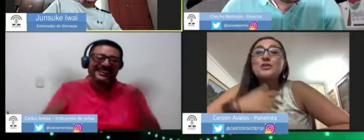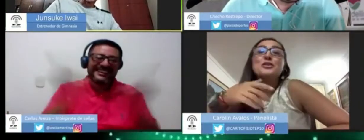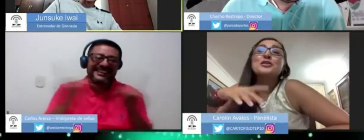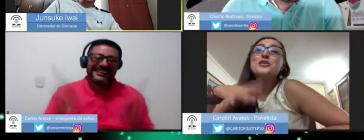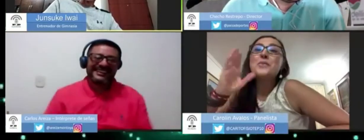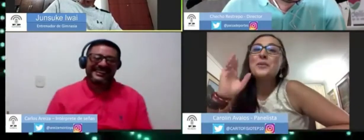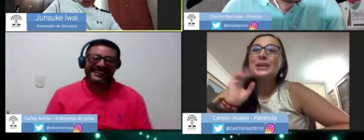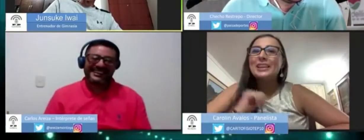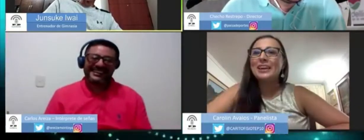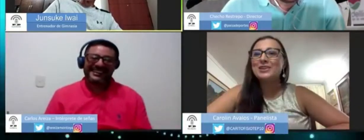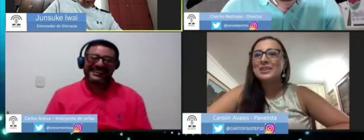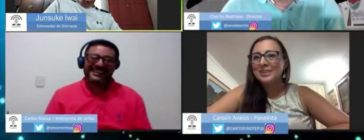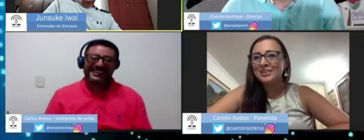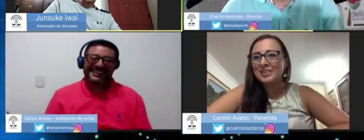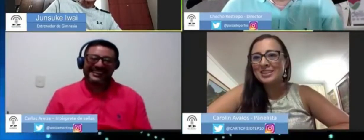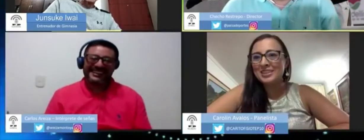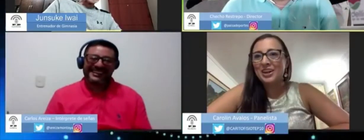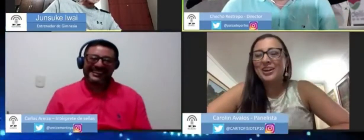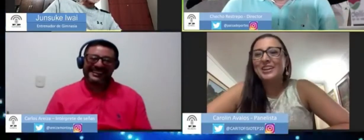Nosotros ni un momentico,